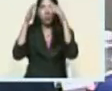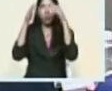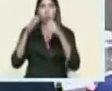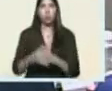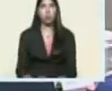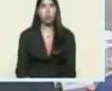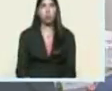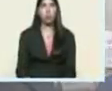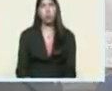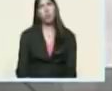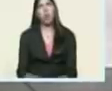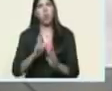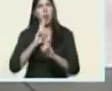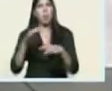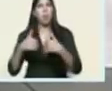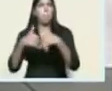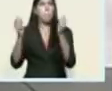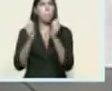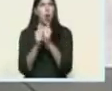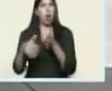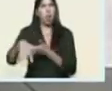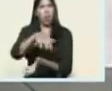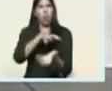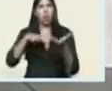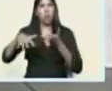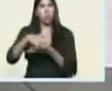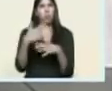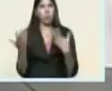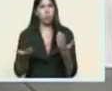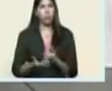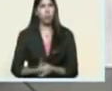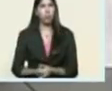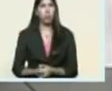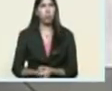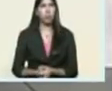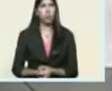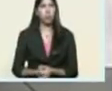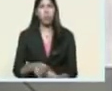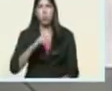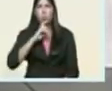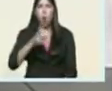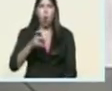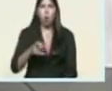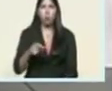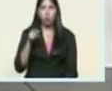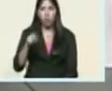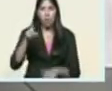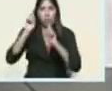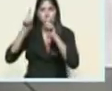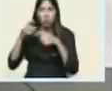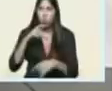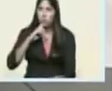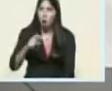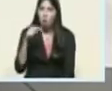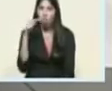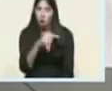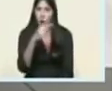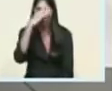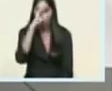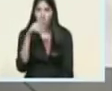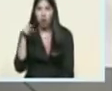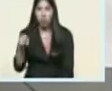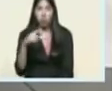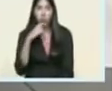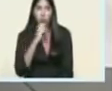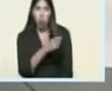genera respuestas violentas, que genera generación, valga la expresión, de odio. El discurso de la